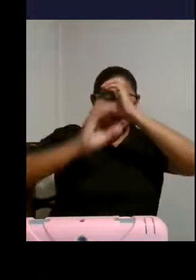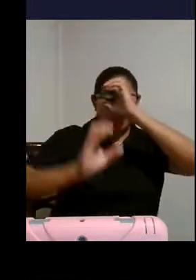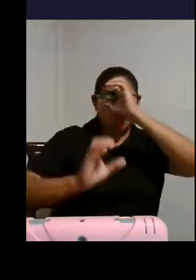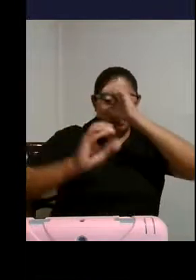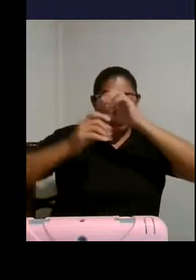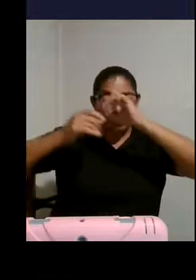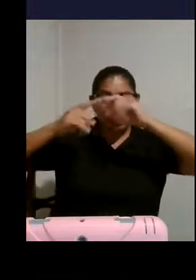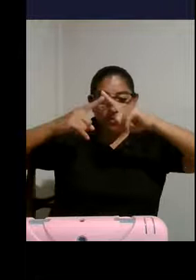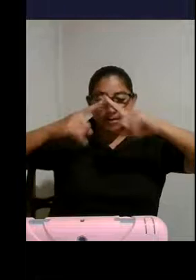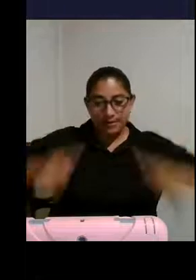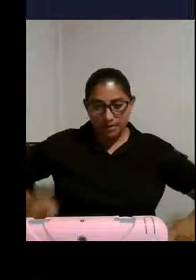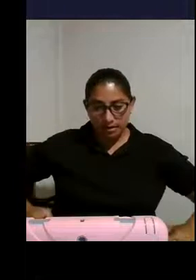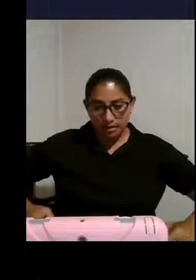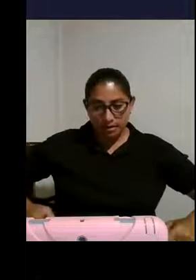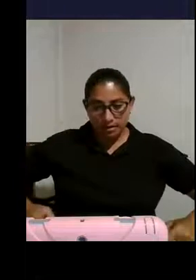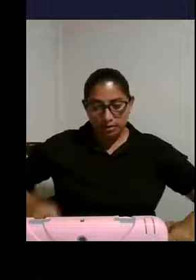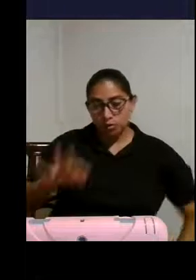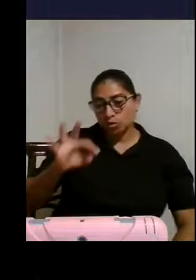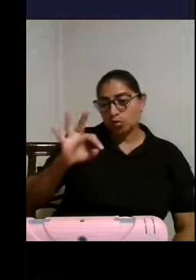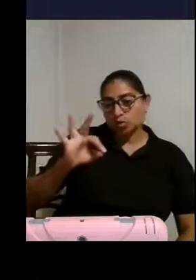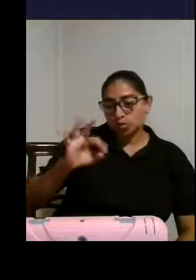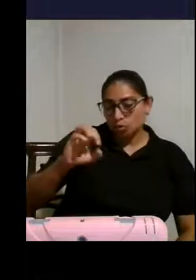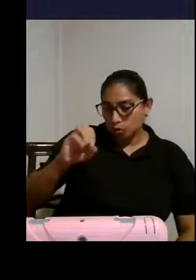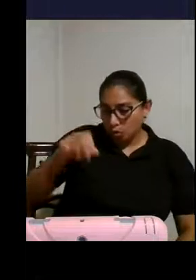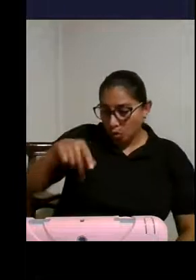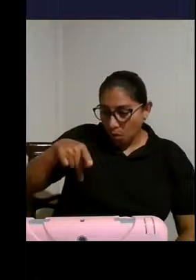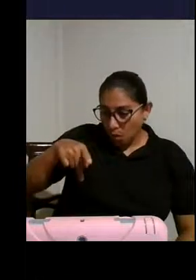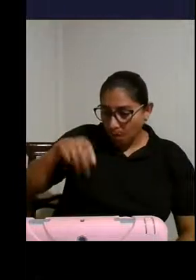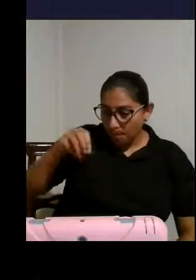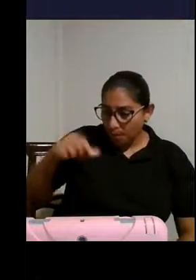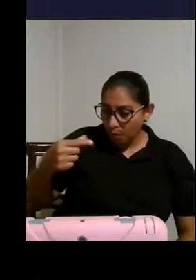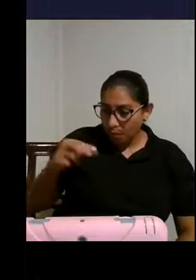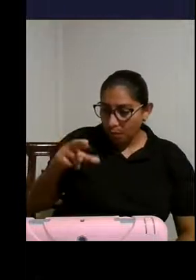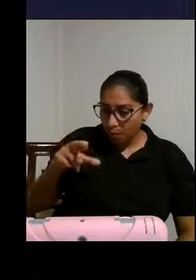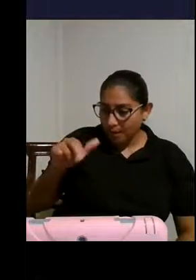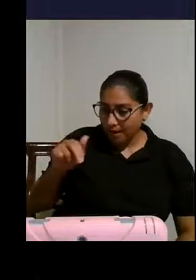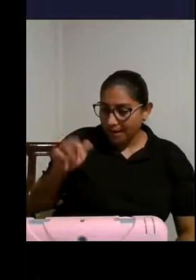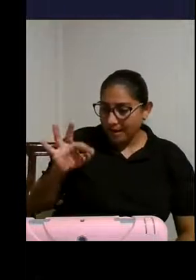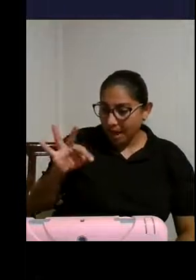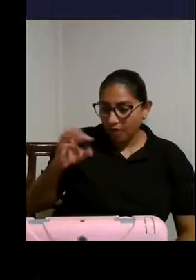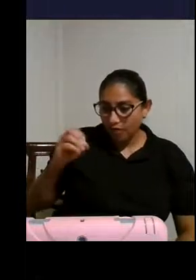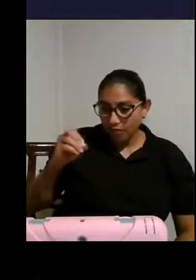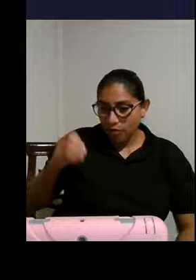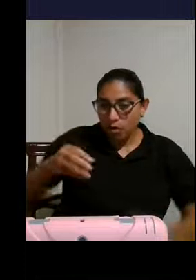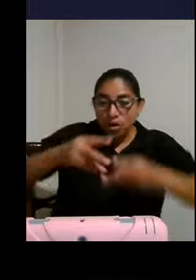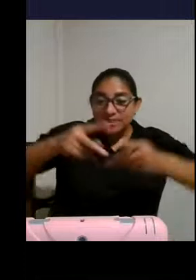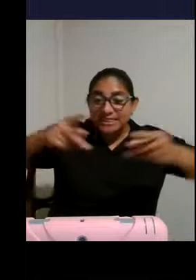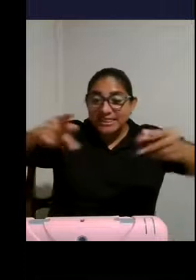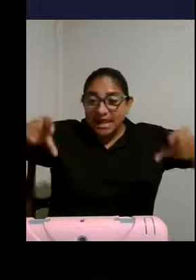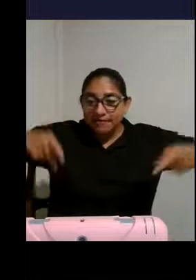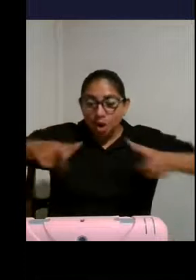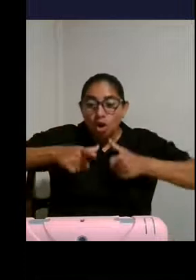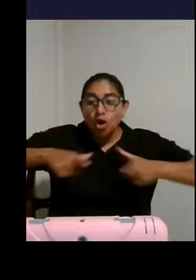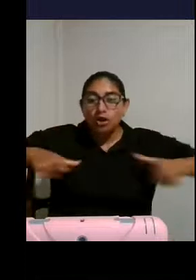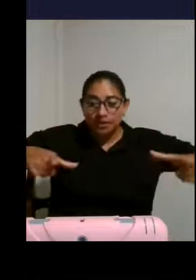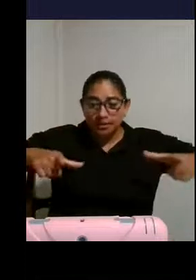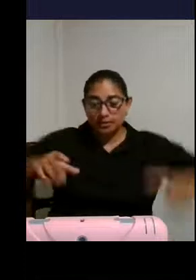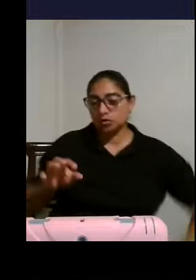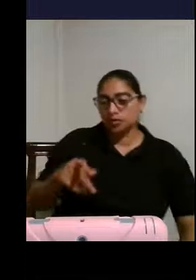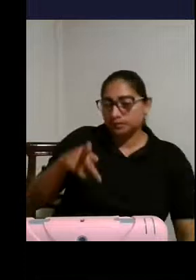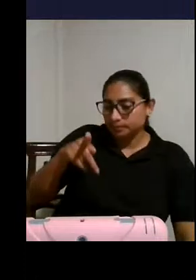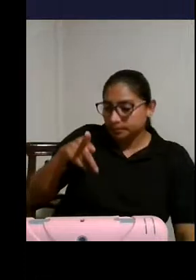gráficamente. ¿De acuerdo? Entonces, gráficamente, con lo que estamos viendo aquí, la pendiente es de 11. Esa sería